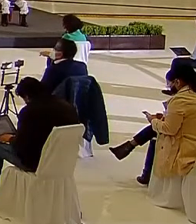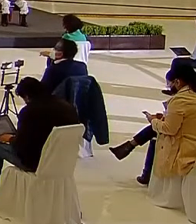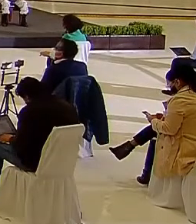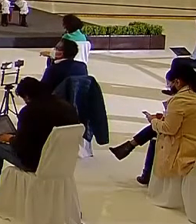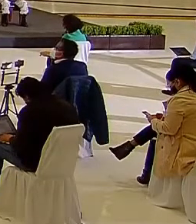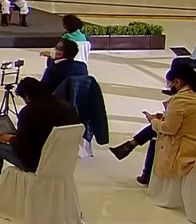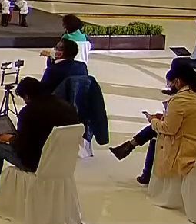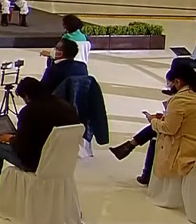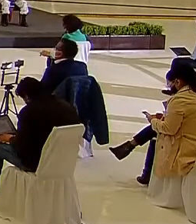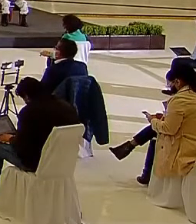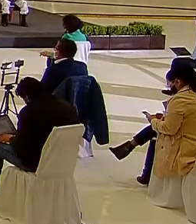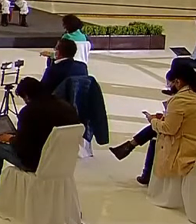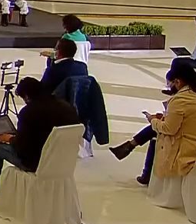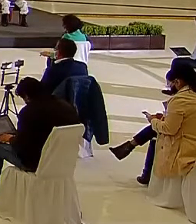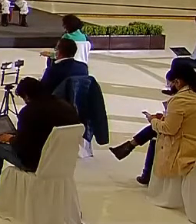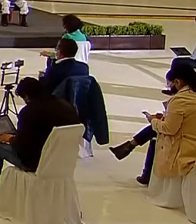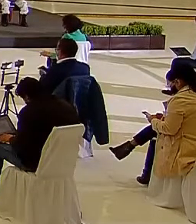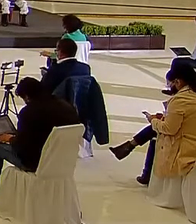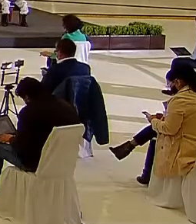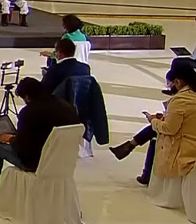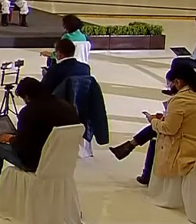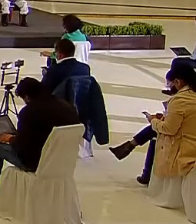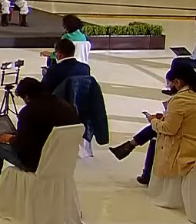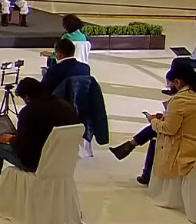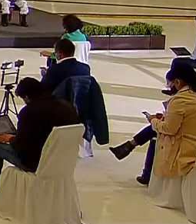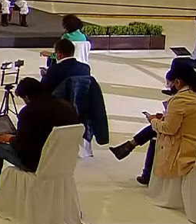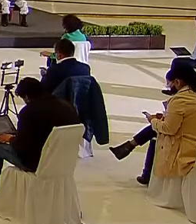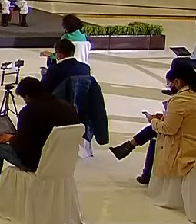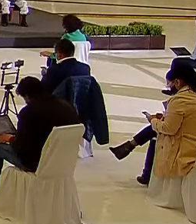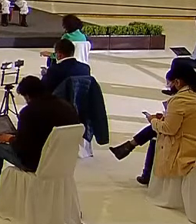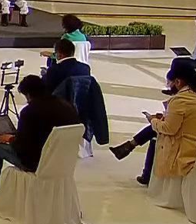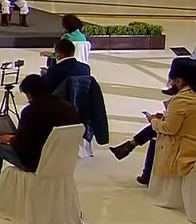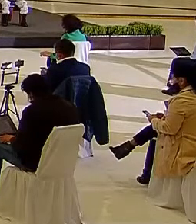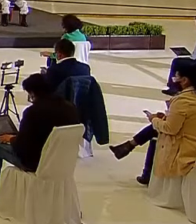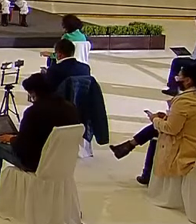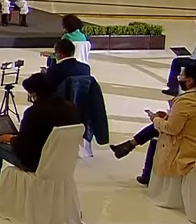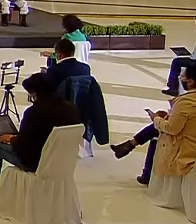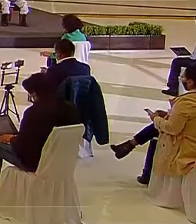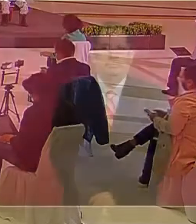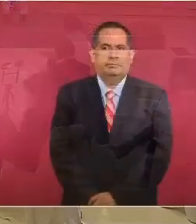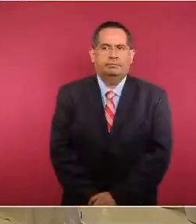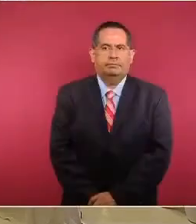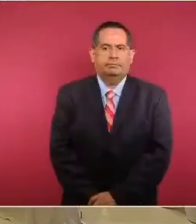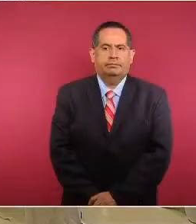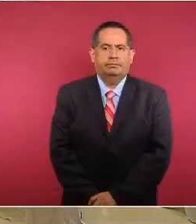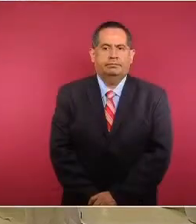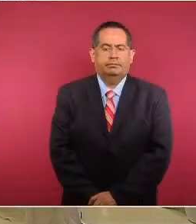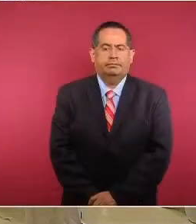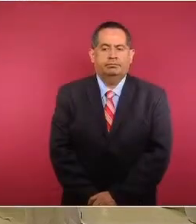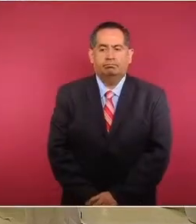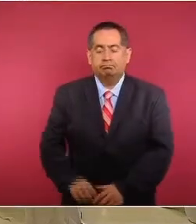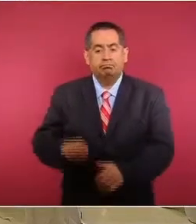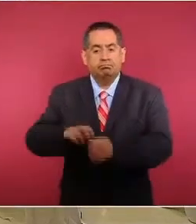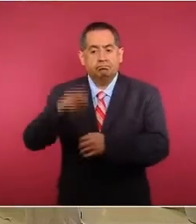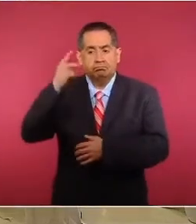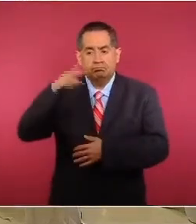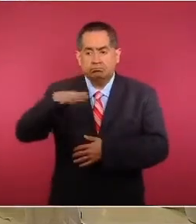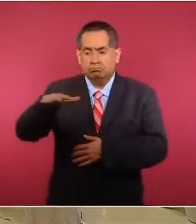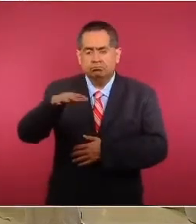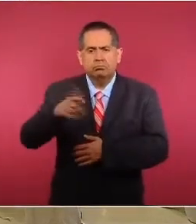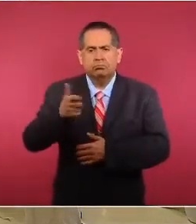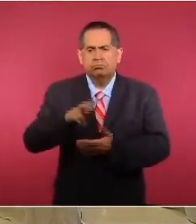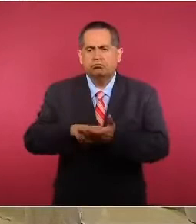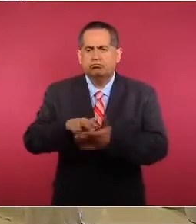Aguascalientes. Y el diésel, 17.80, la más económica, Tlalcingo, Puebla, y